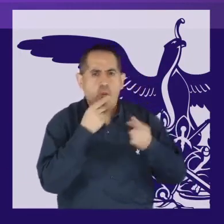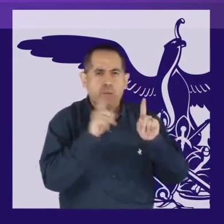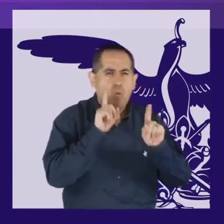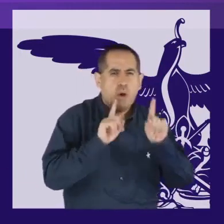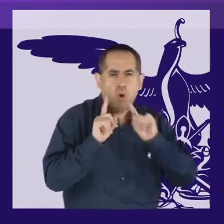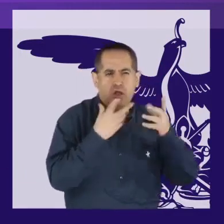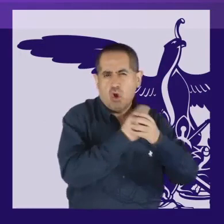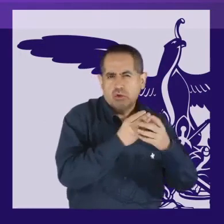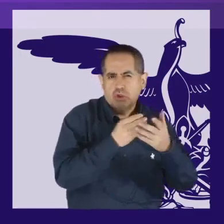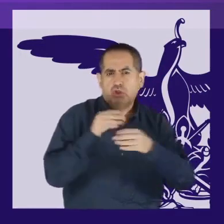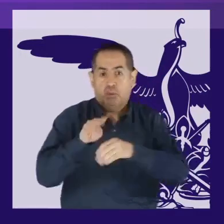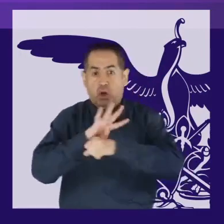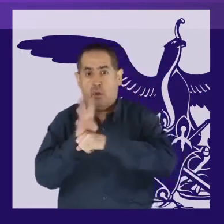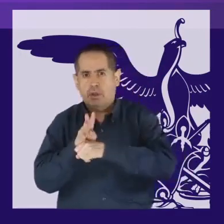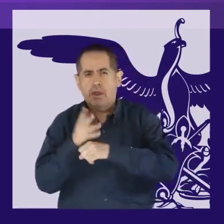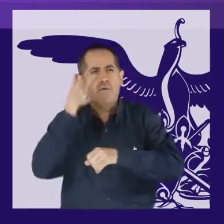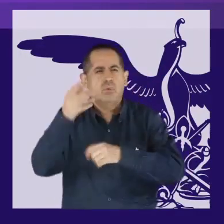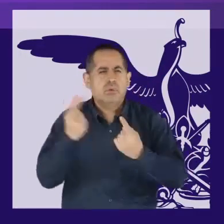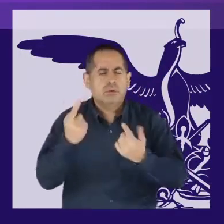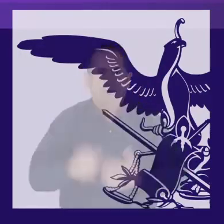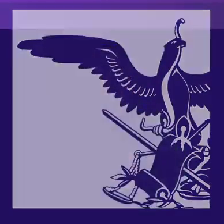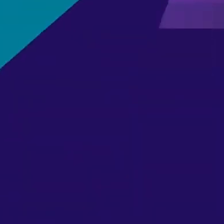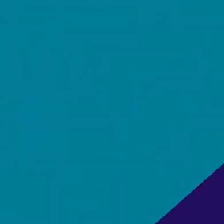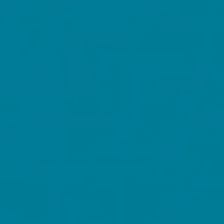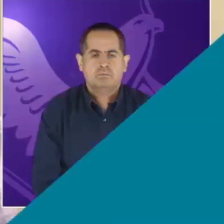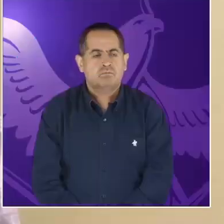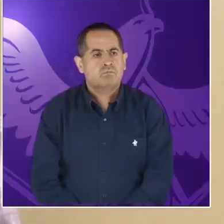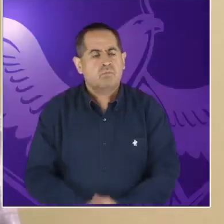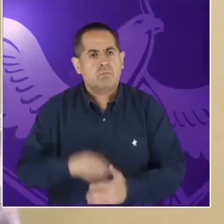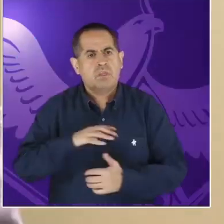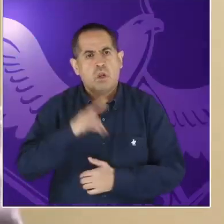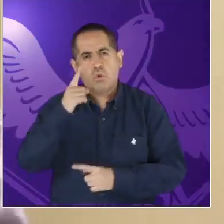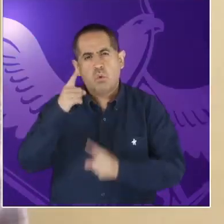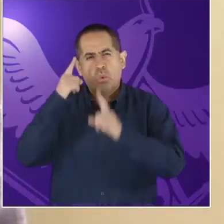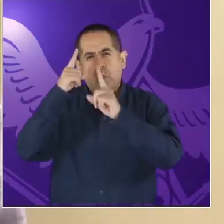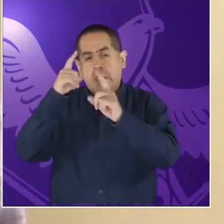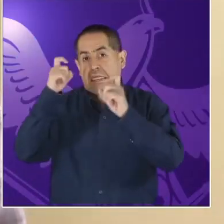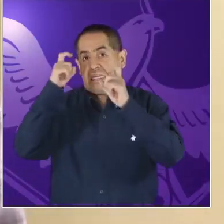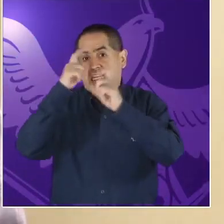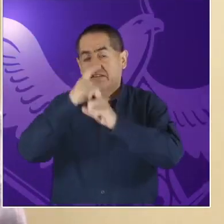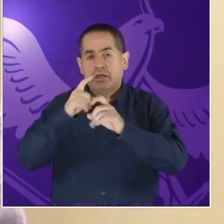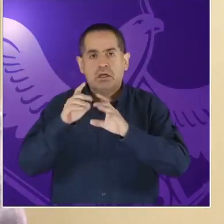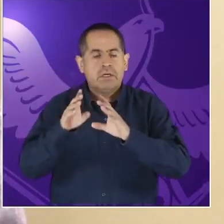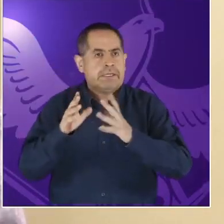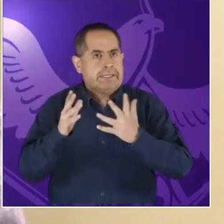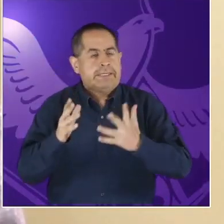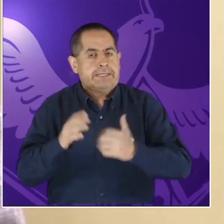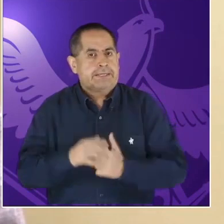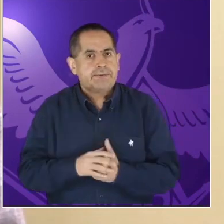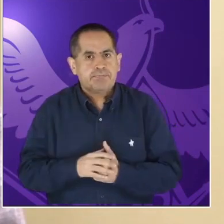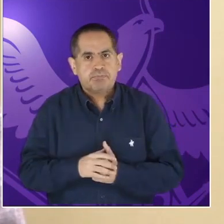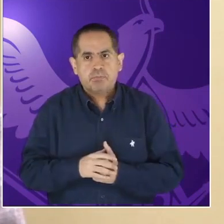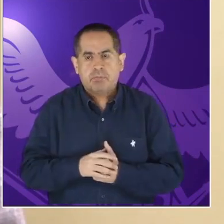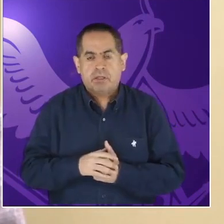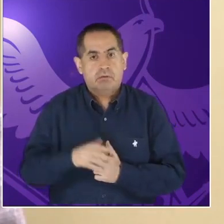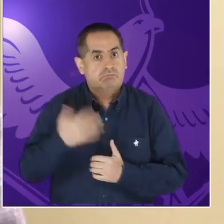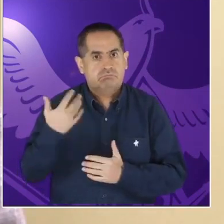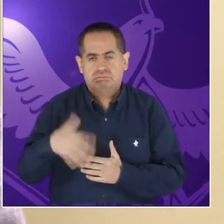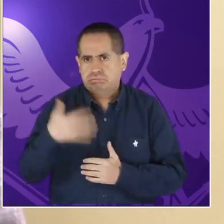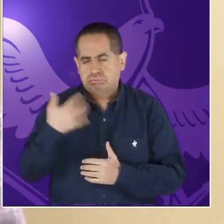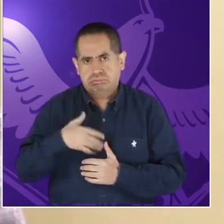etc., durante el confinamiento por el COVID. Hay un reto enorme, ¿no? de una